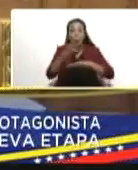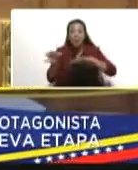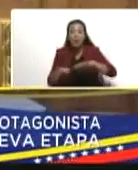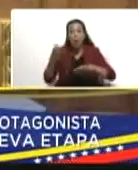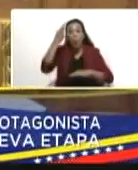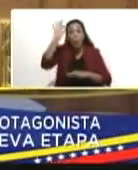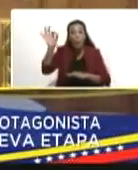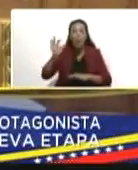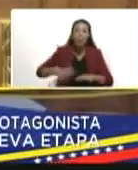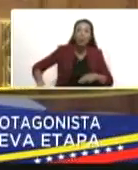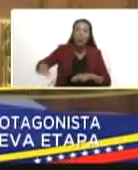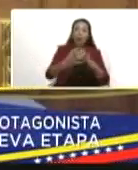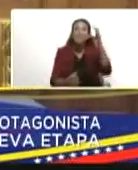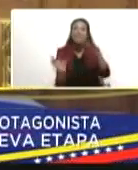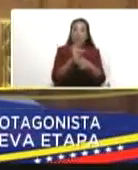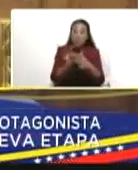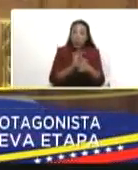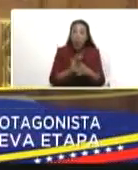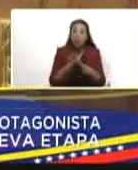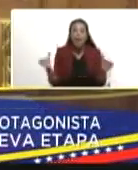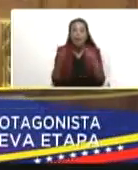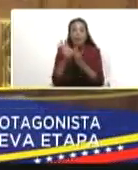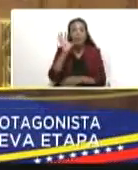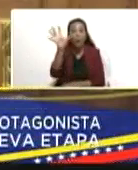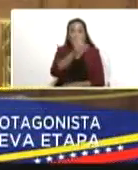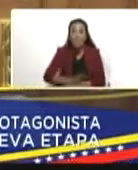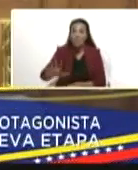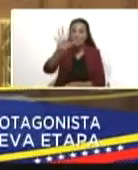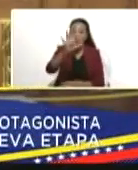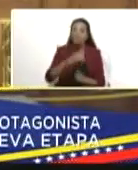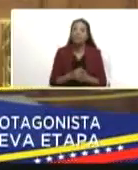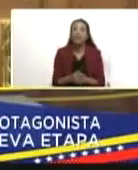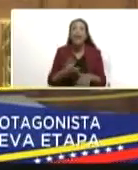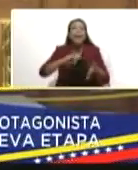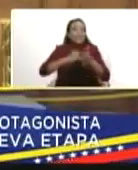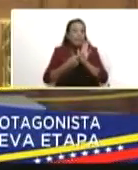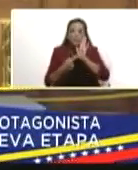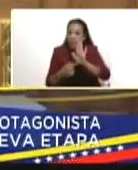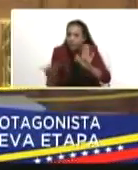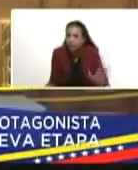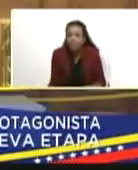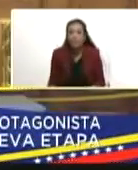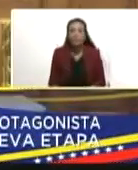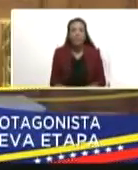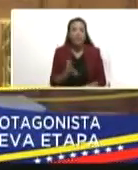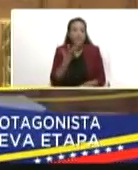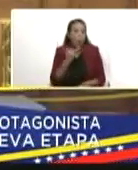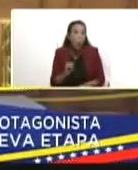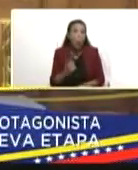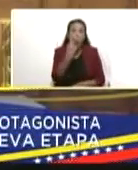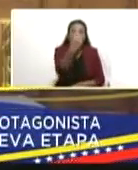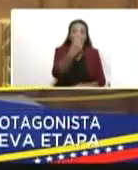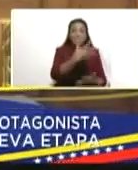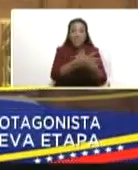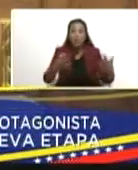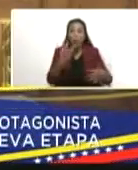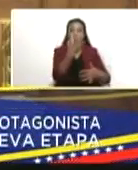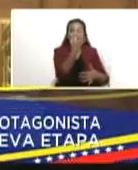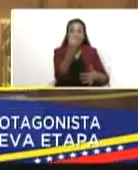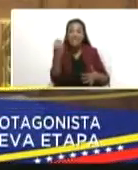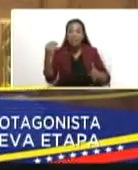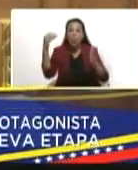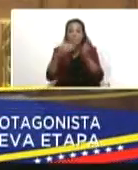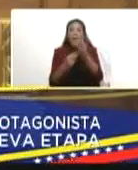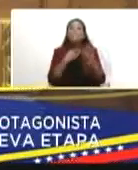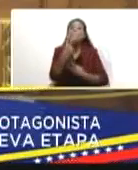comunales que funcionan en el país es decir tenemos 1,300000